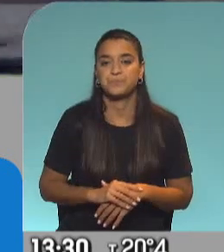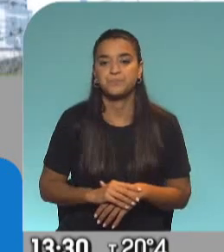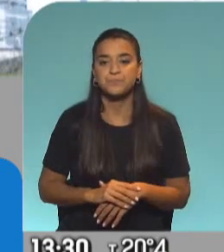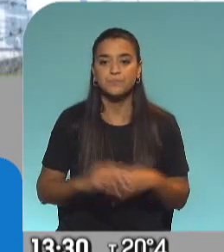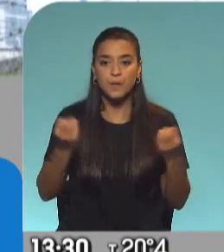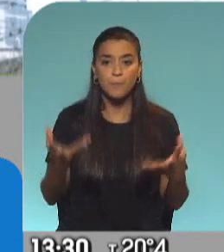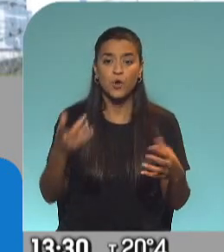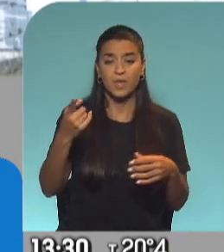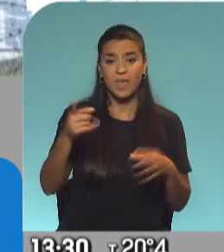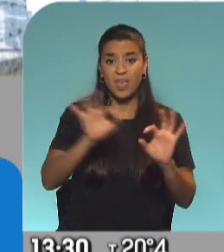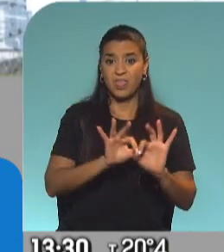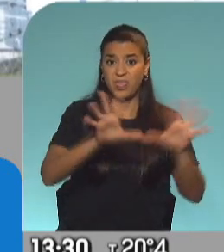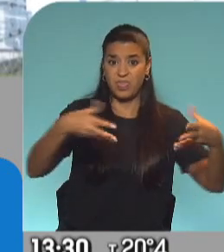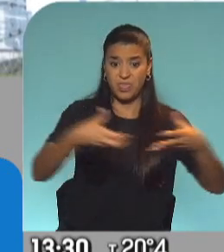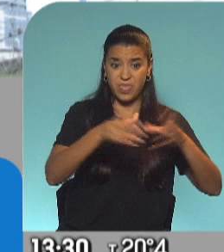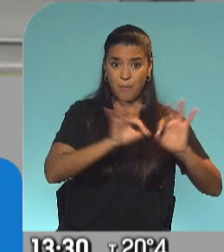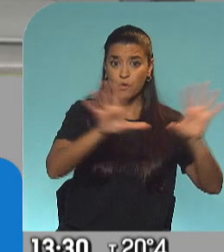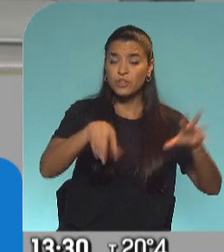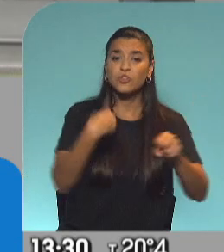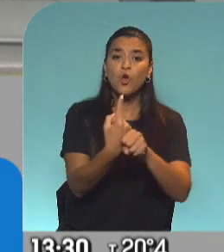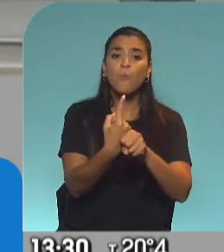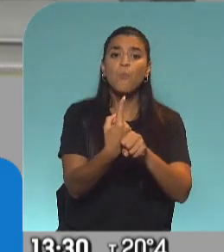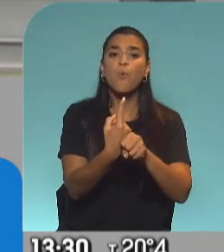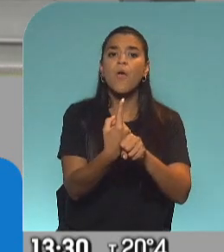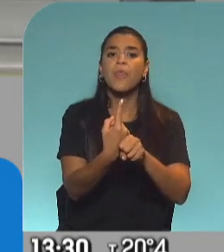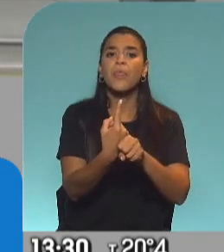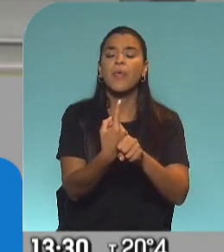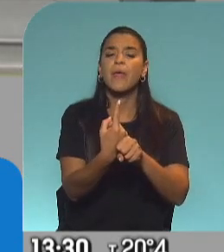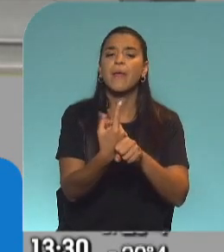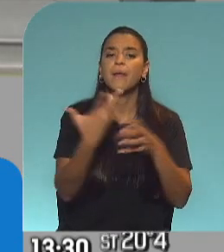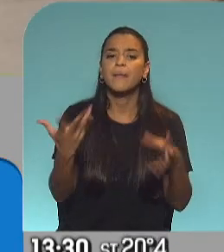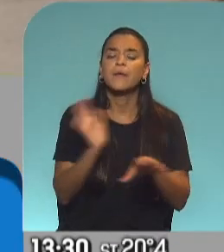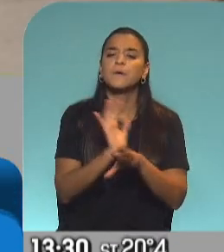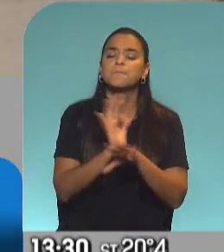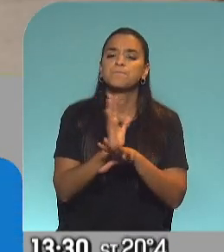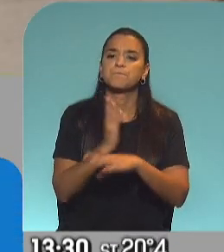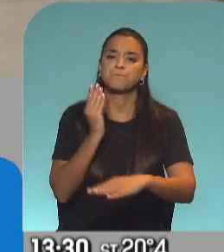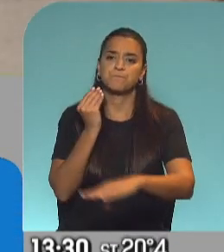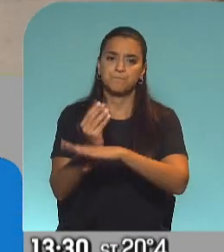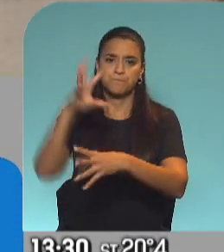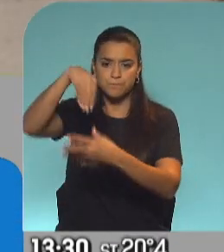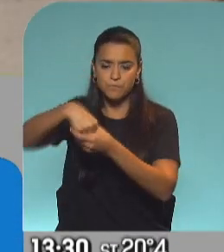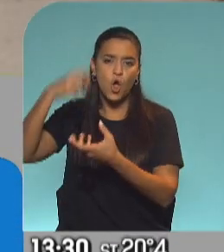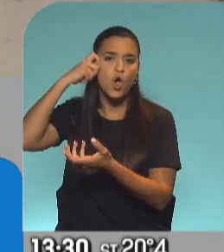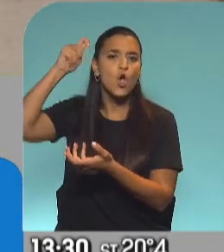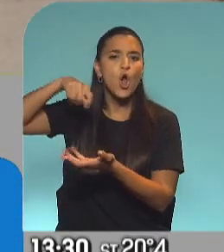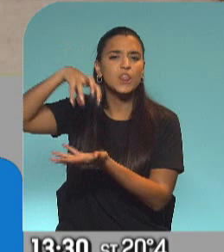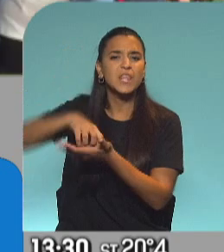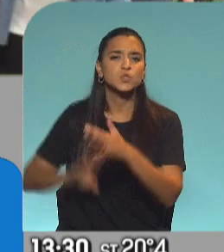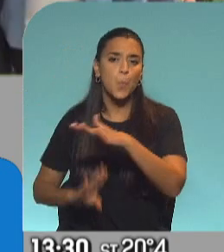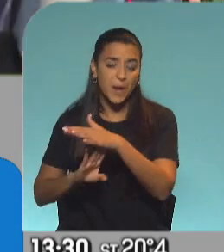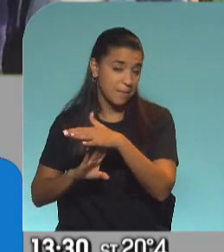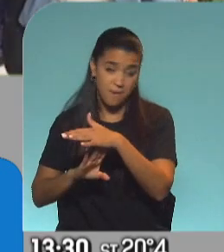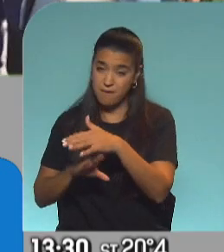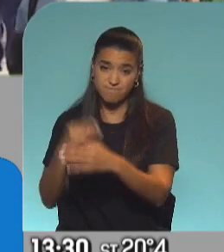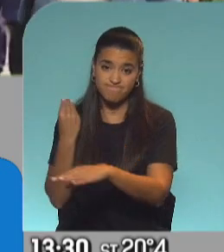los demócratas no han podido de algún modo ocupar instituciones como la Corte Suprema,